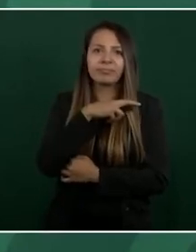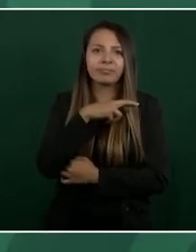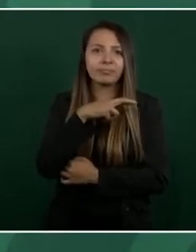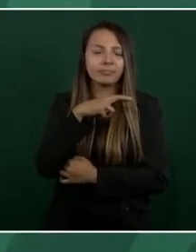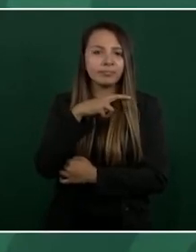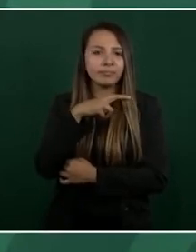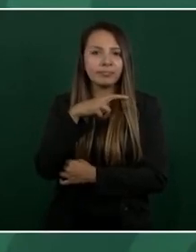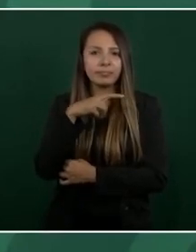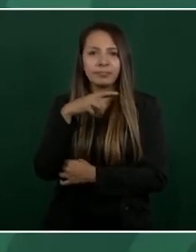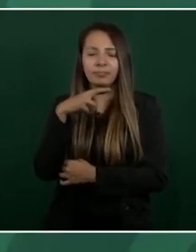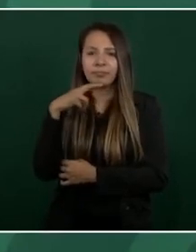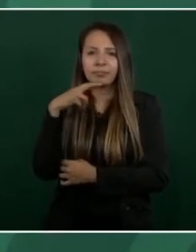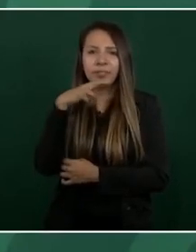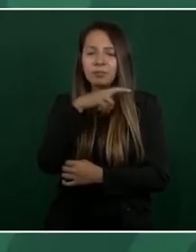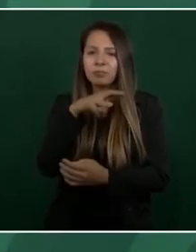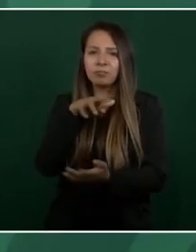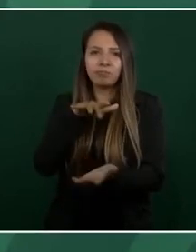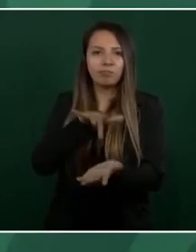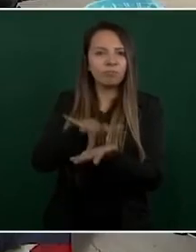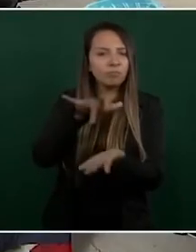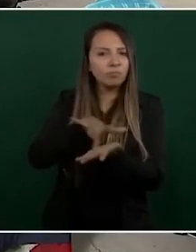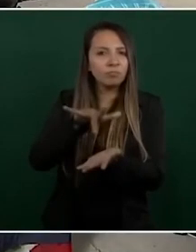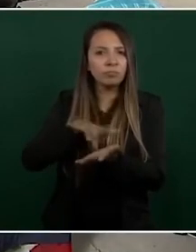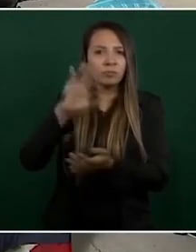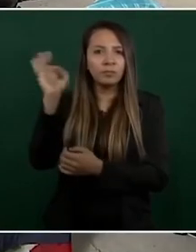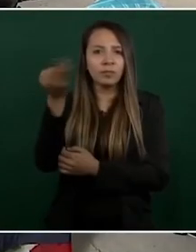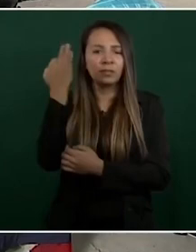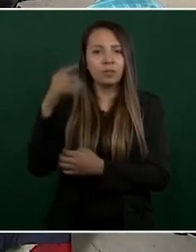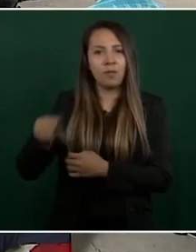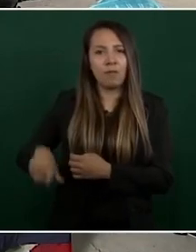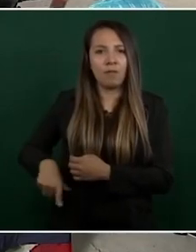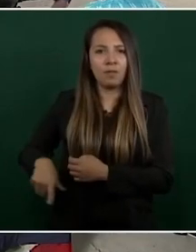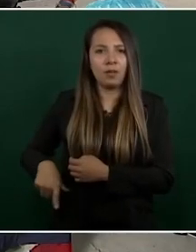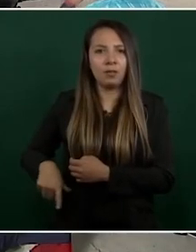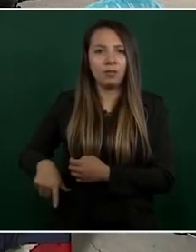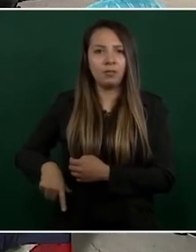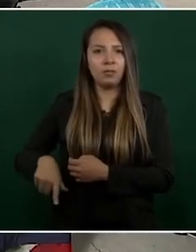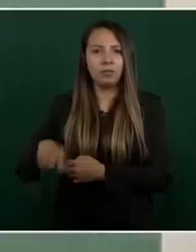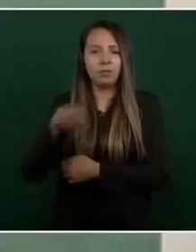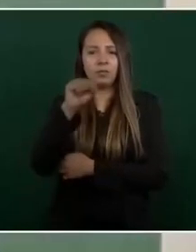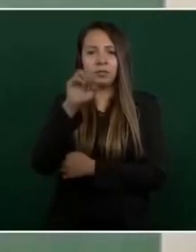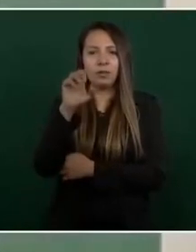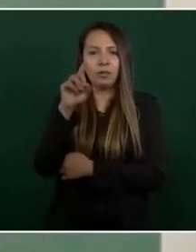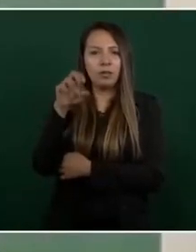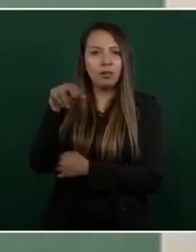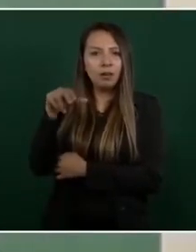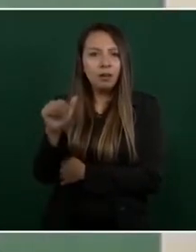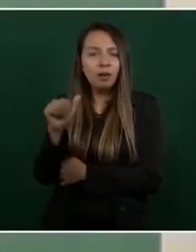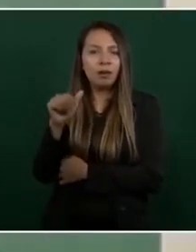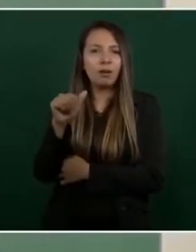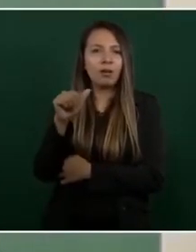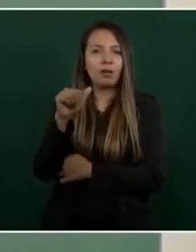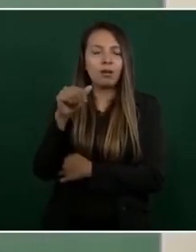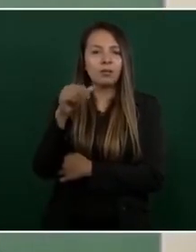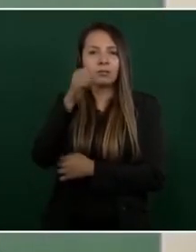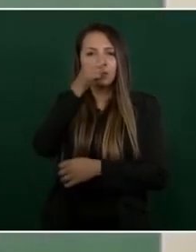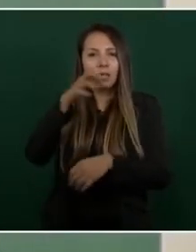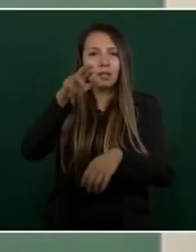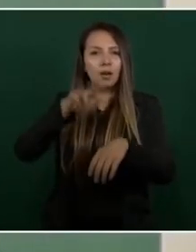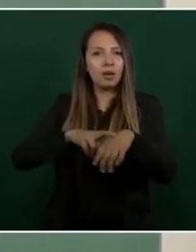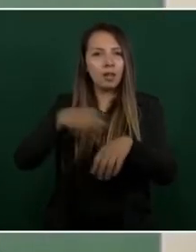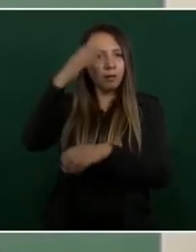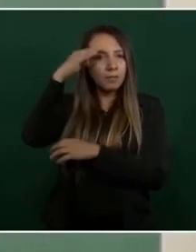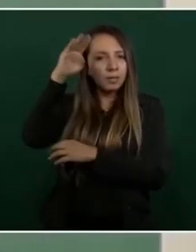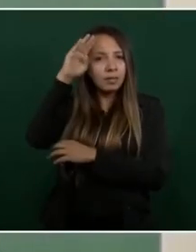recibió el apoyo del gobierno federal, de la Secretaría de la Defensa, de la Secretaría de Marina, de la Secretaría de Seguridad